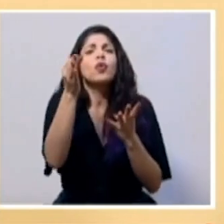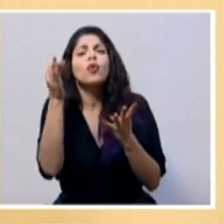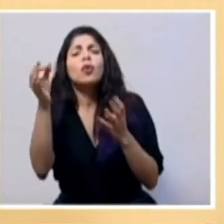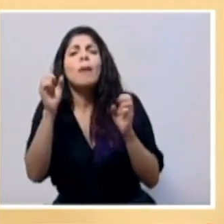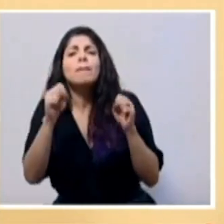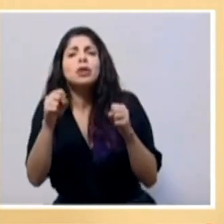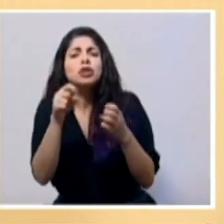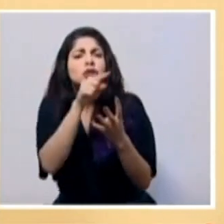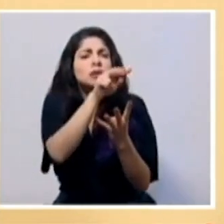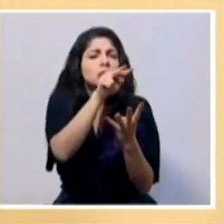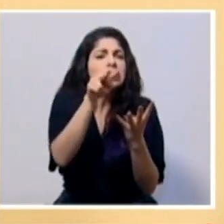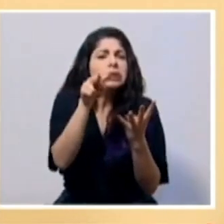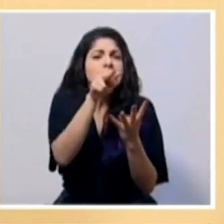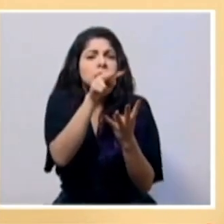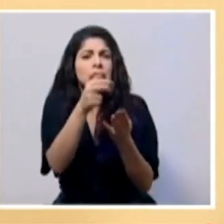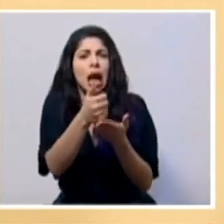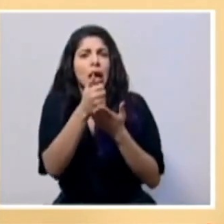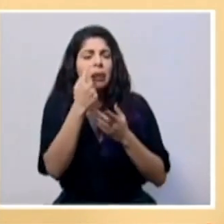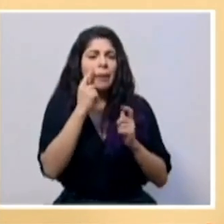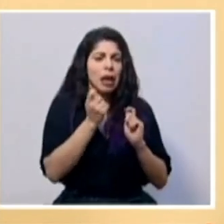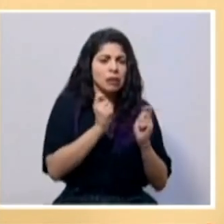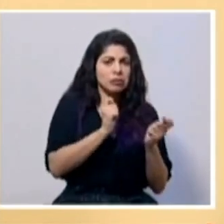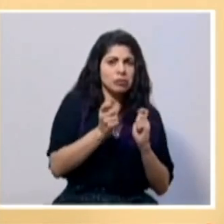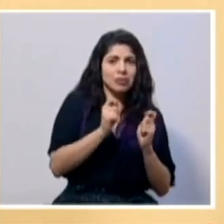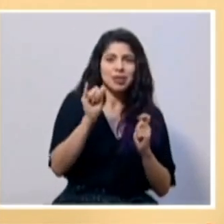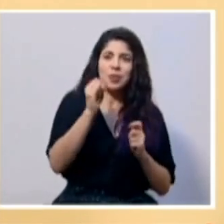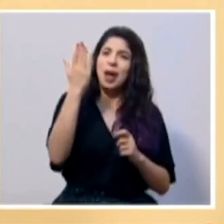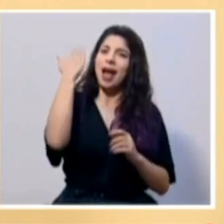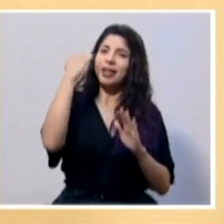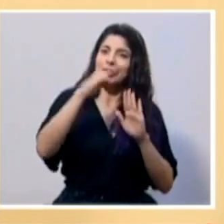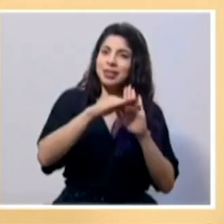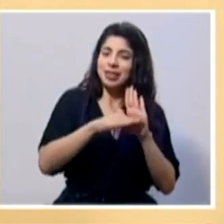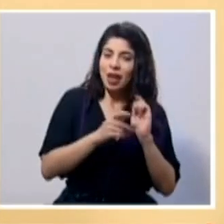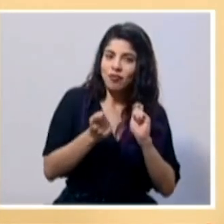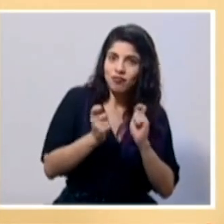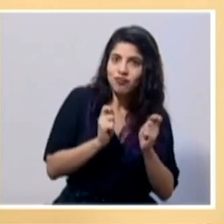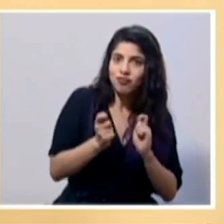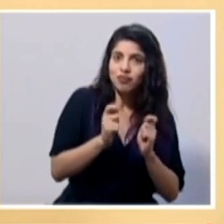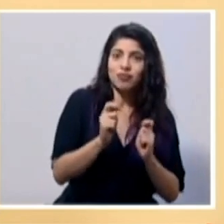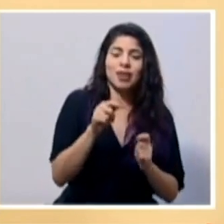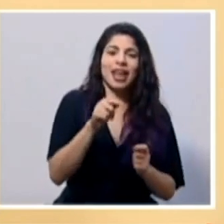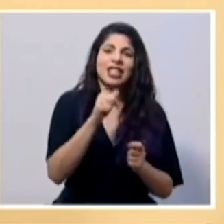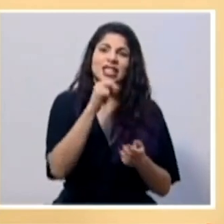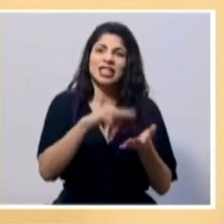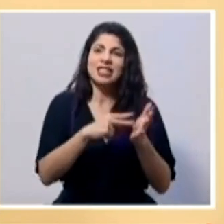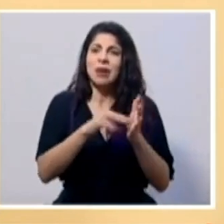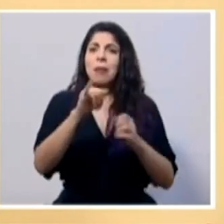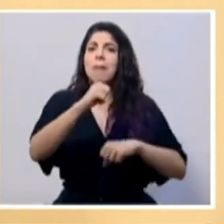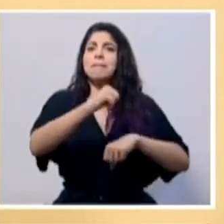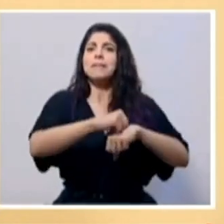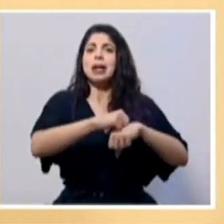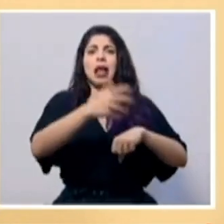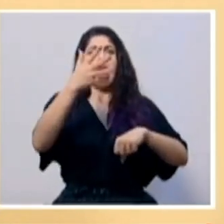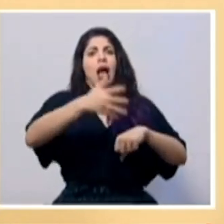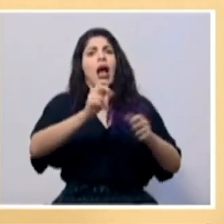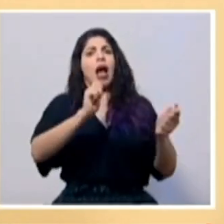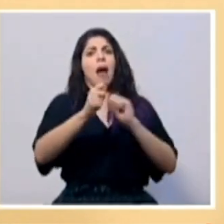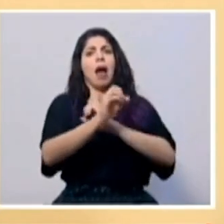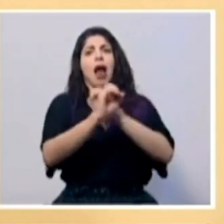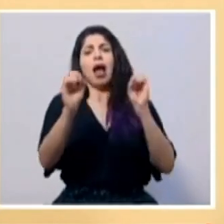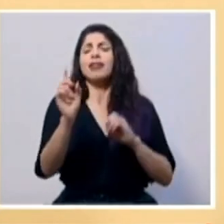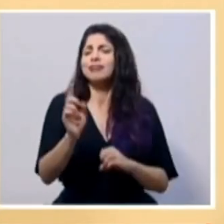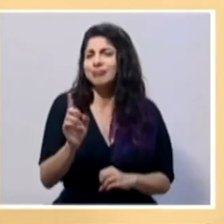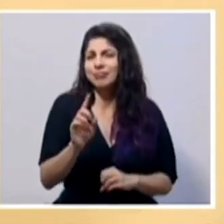hacer algunos ajustes en medio de las medidas que se han tomado anteriormente, como ya lo hemos hecho. Esto tampoco es que está escrito en piedra. Tenemos justamente